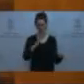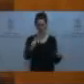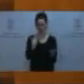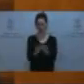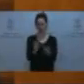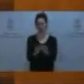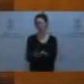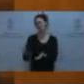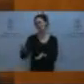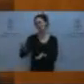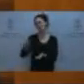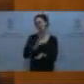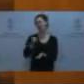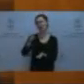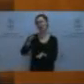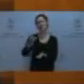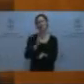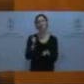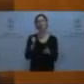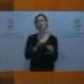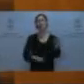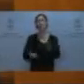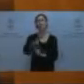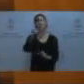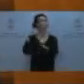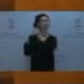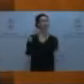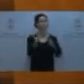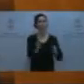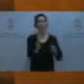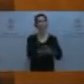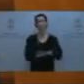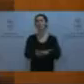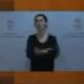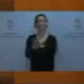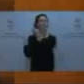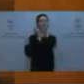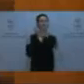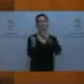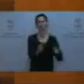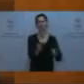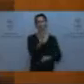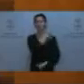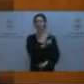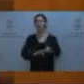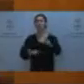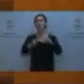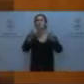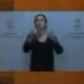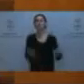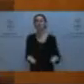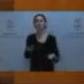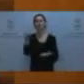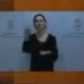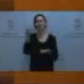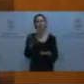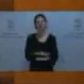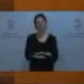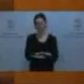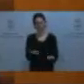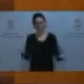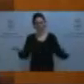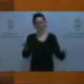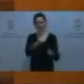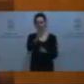argumento falso. El problema de su gobierno es que no confían en la gente,